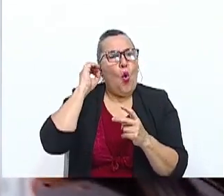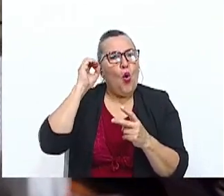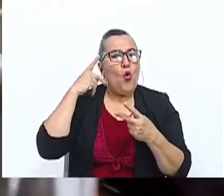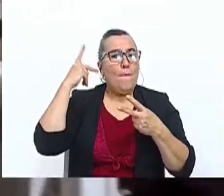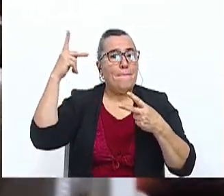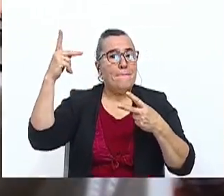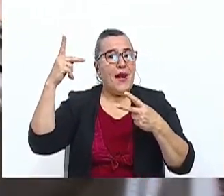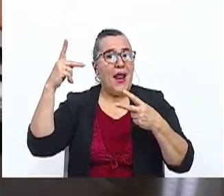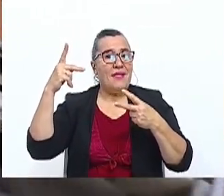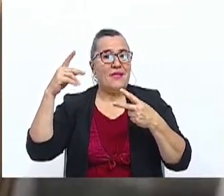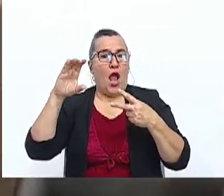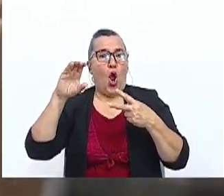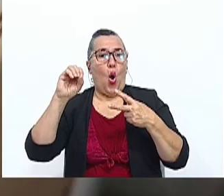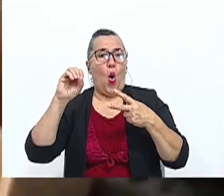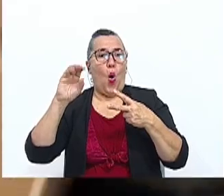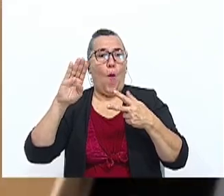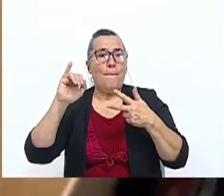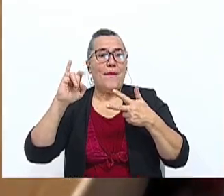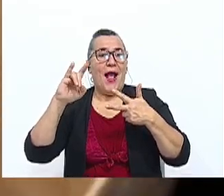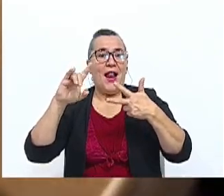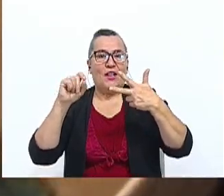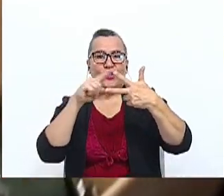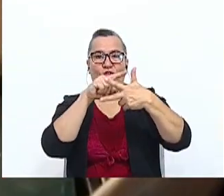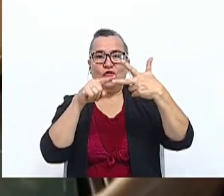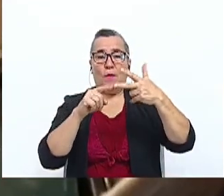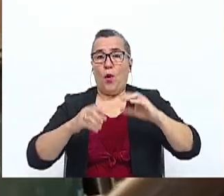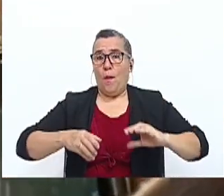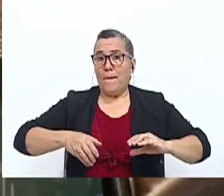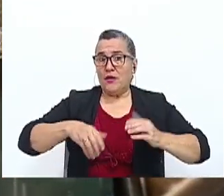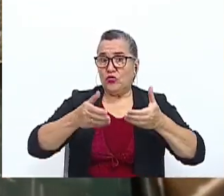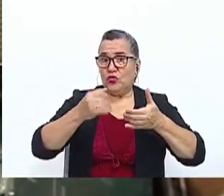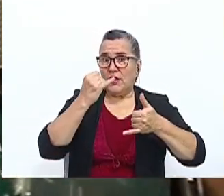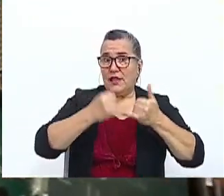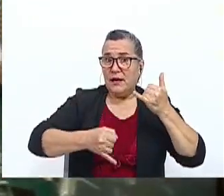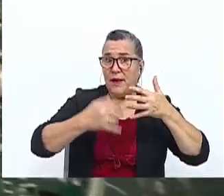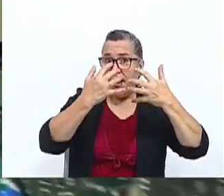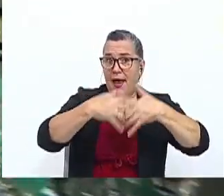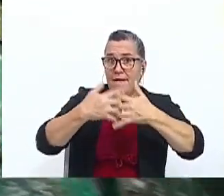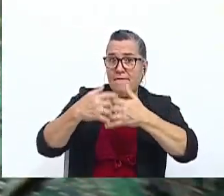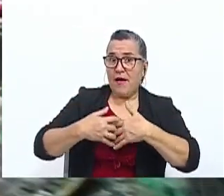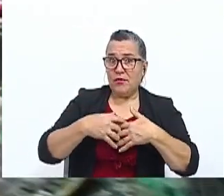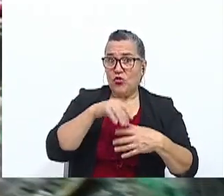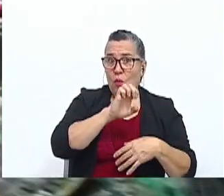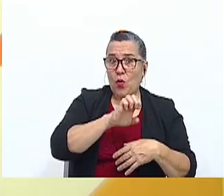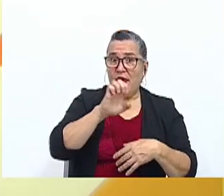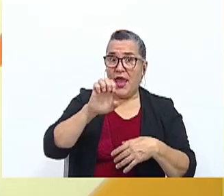cobalto. Pero la mayor parte de la basura electrónica no termina en fábricas como E&.